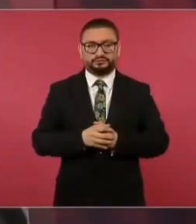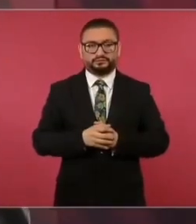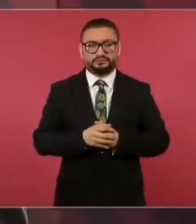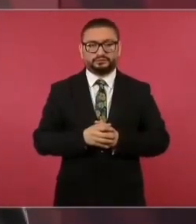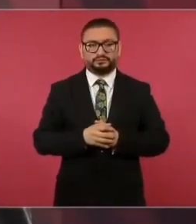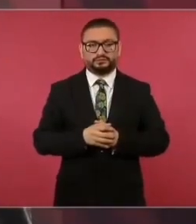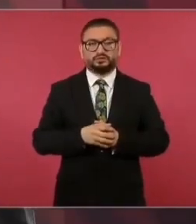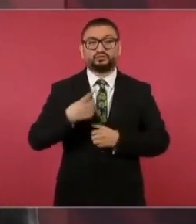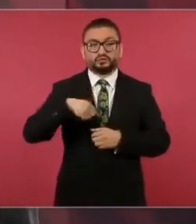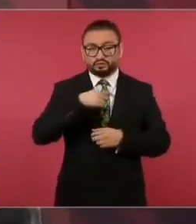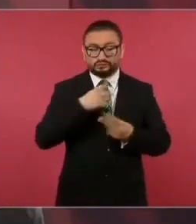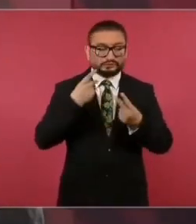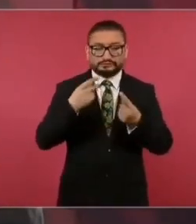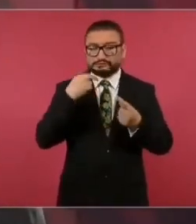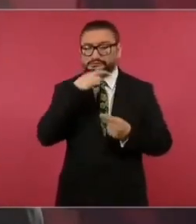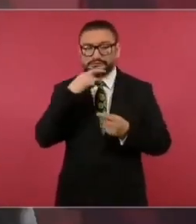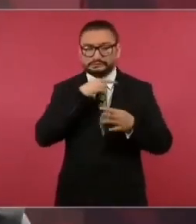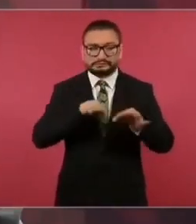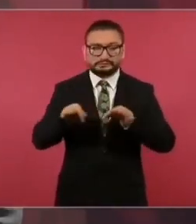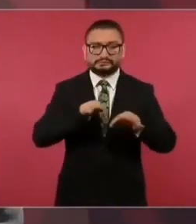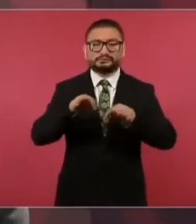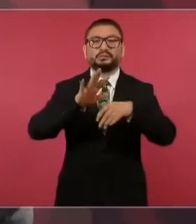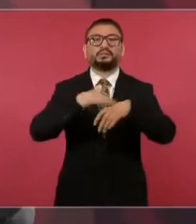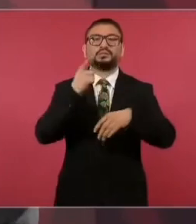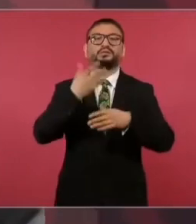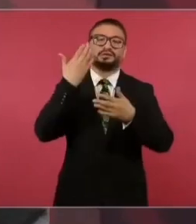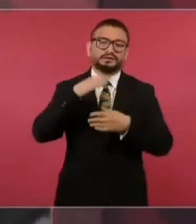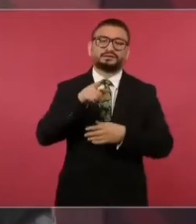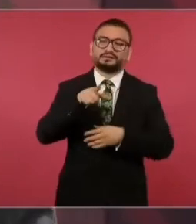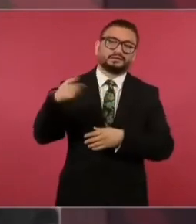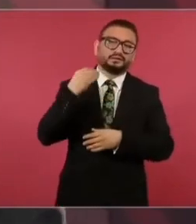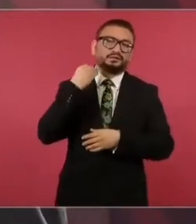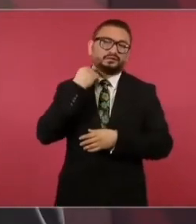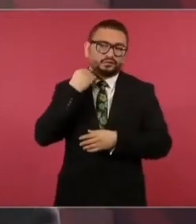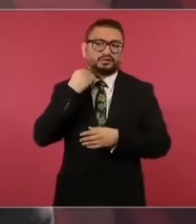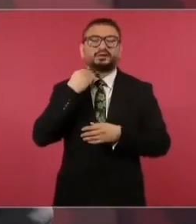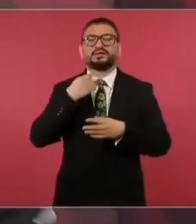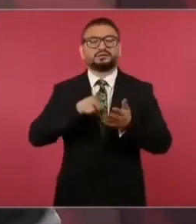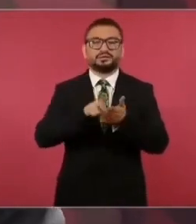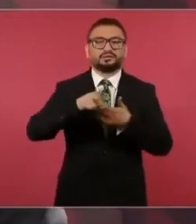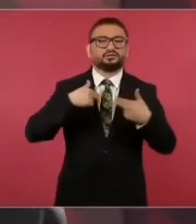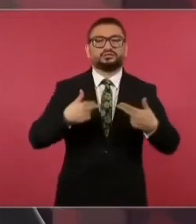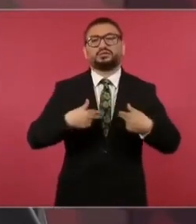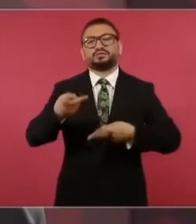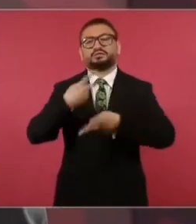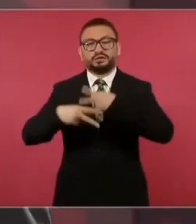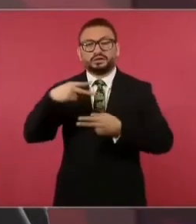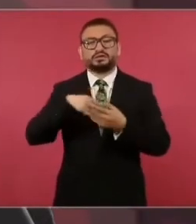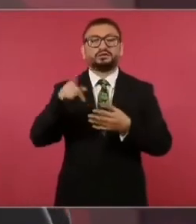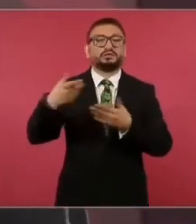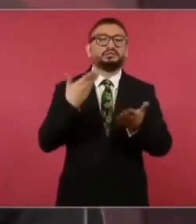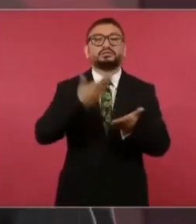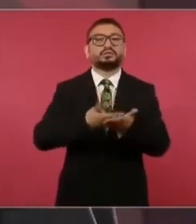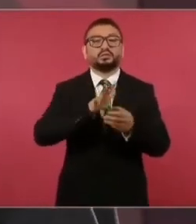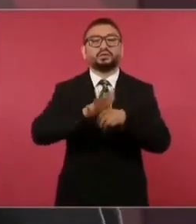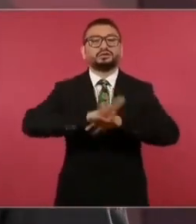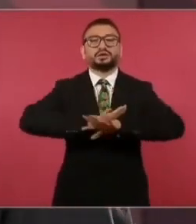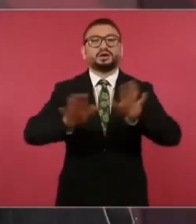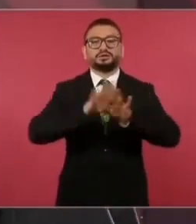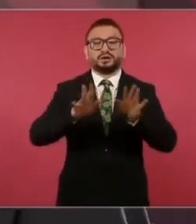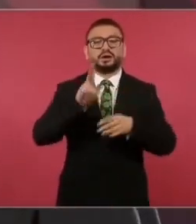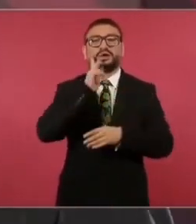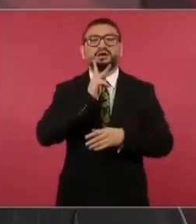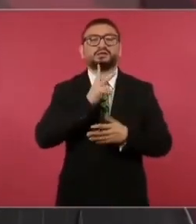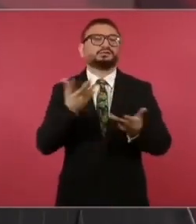Estamos apresurándonos, porque ya los abogados y los defensores de derechos humanos vinieron aquí y ya lo que me están planteando es, ya, a